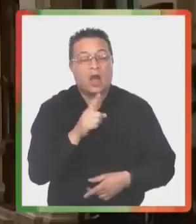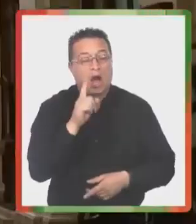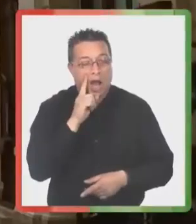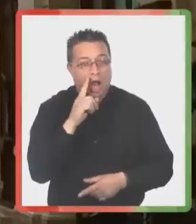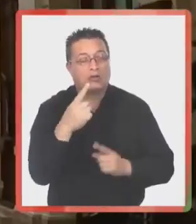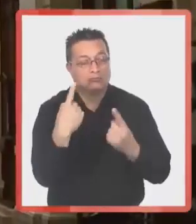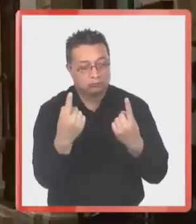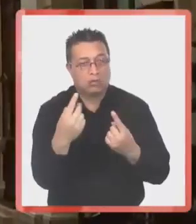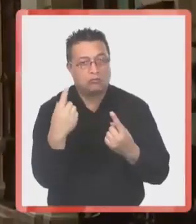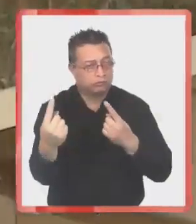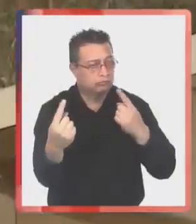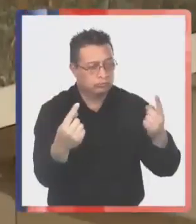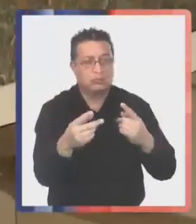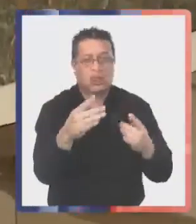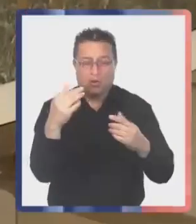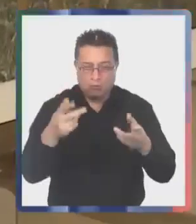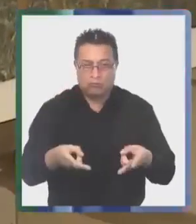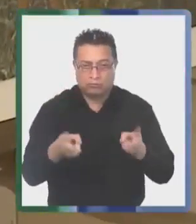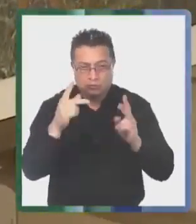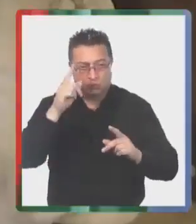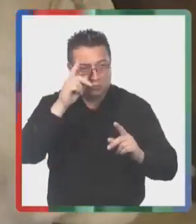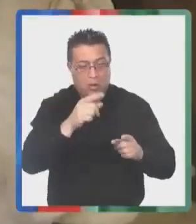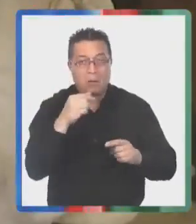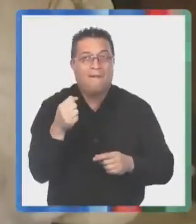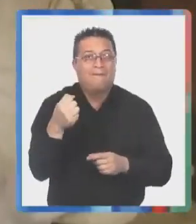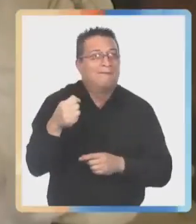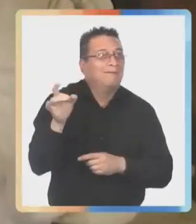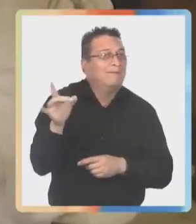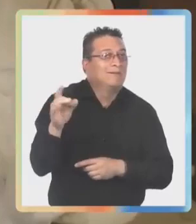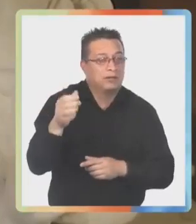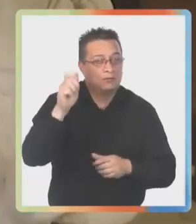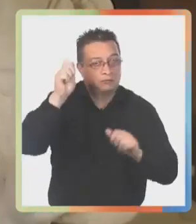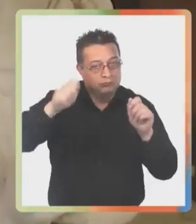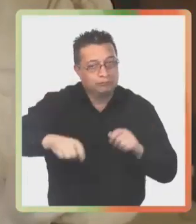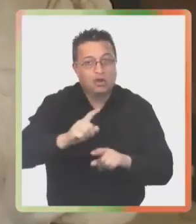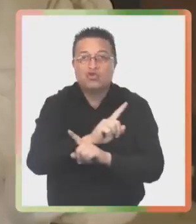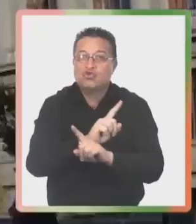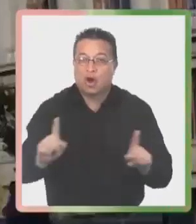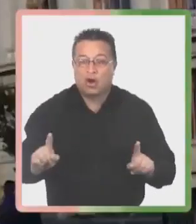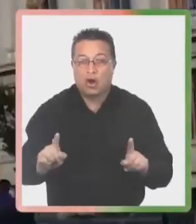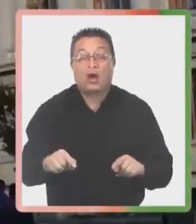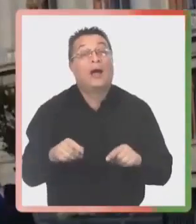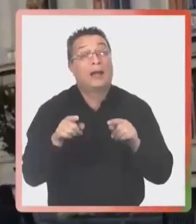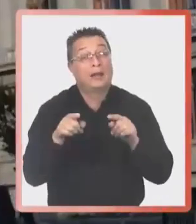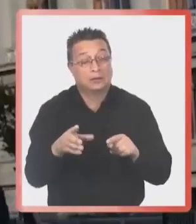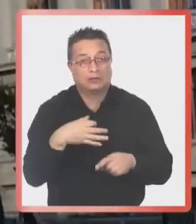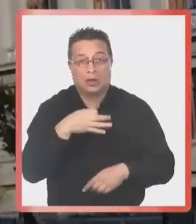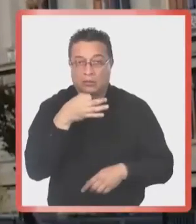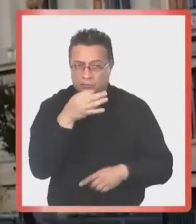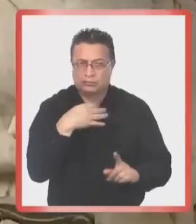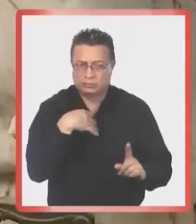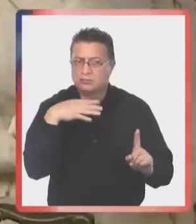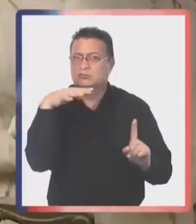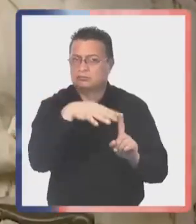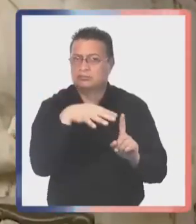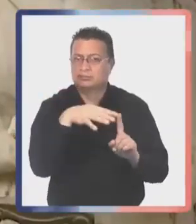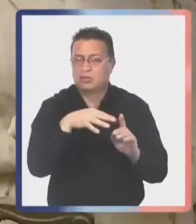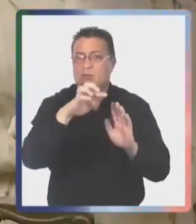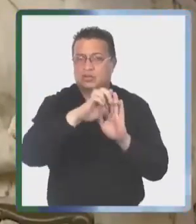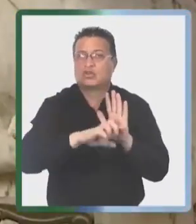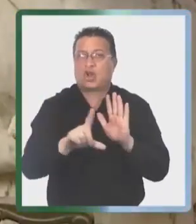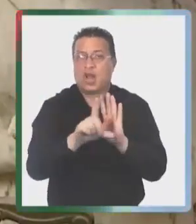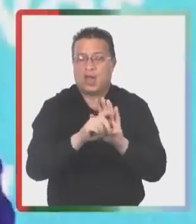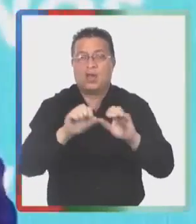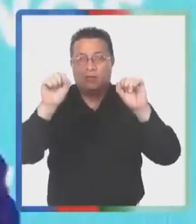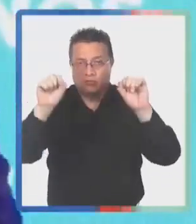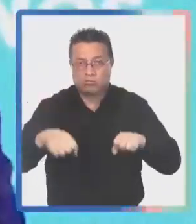es que existan las facilidades para cumplir ese fallo, pero no para evadir el cumplimiento del fallo. Y ahí, debo decirlo, yo soy crítico del